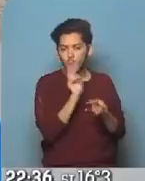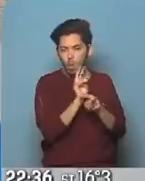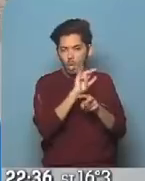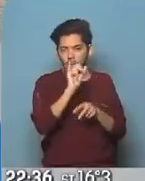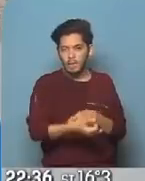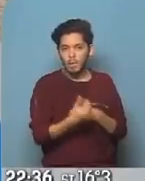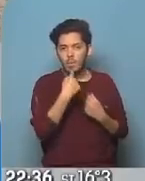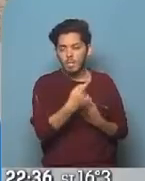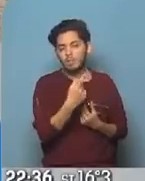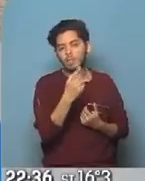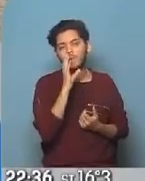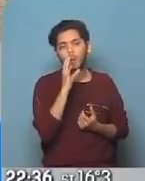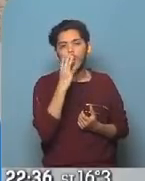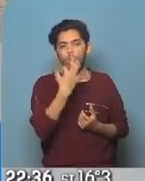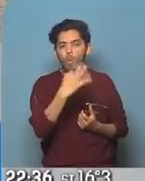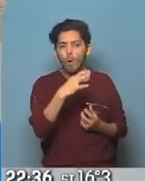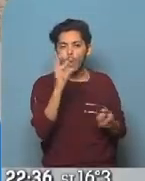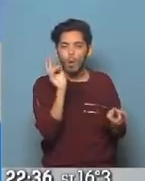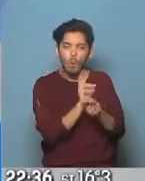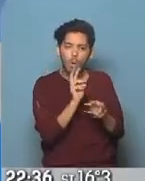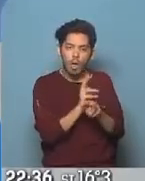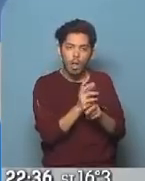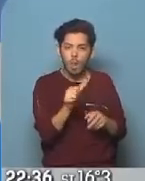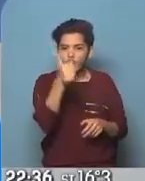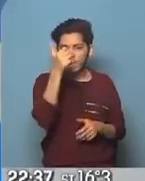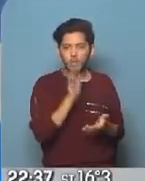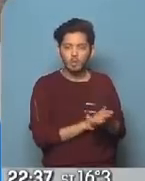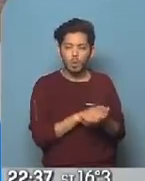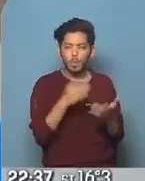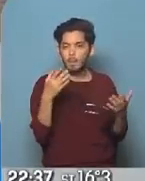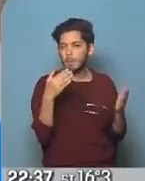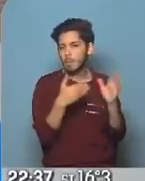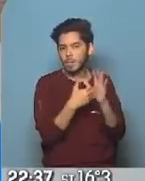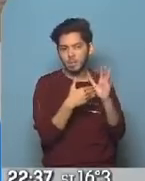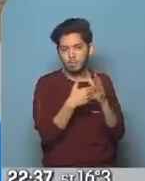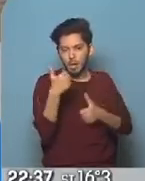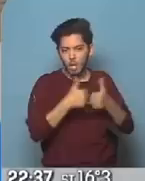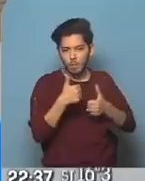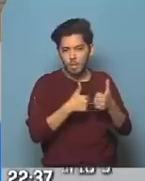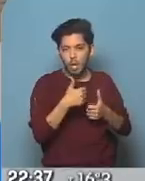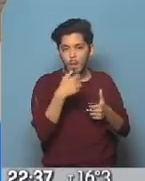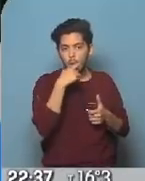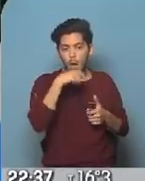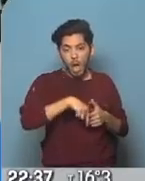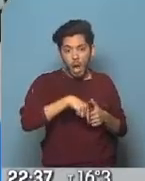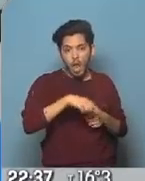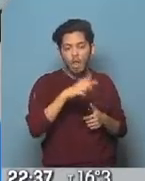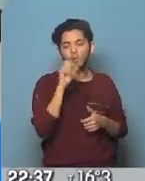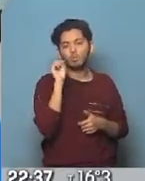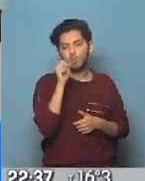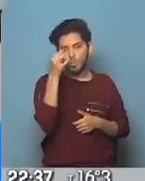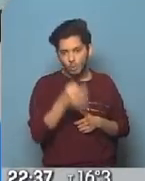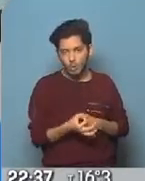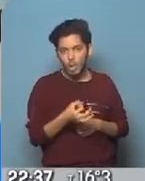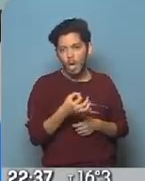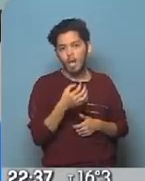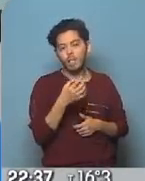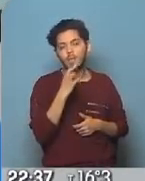que Estados Unidos debe mantener la ventaja sobre su principal competidor, que en este caso es Rusia. Trump